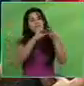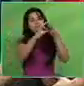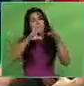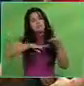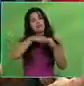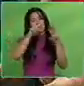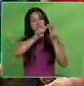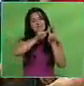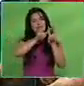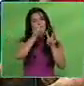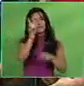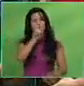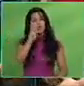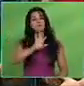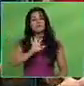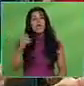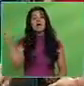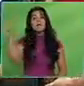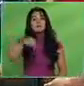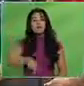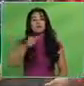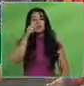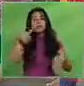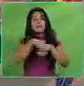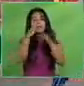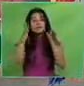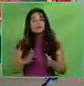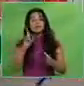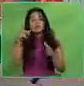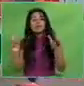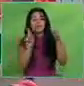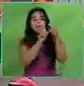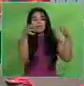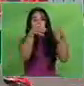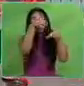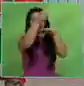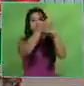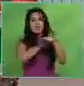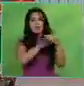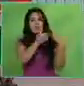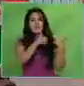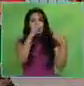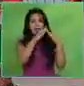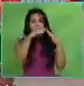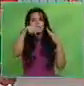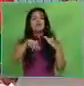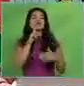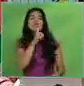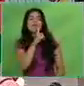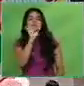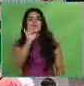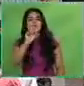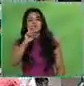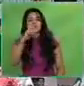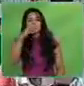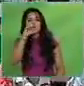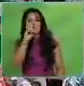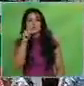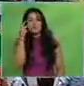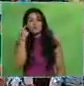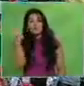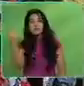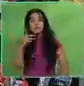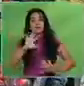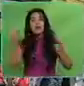eso se ha hecho presente acá el ministro y miembro del órgano superior de la vivienda, Farruco Sesto, precisamente para entregar e inaugurar esta valiosa